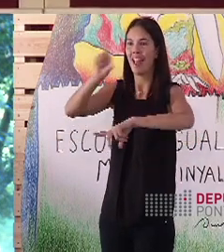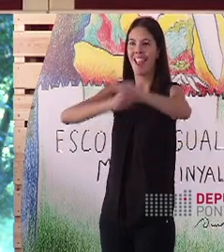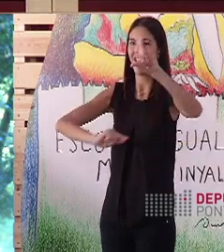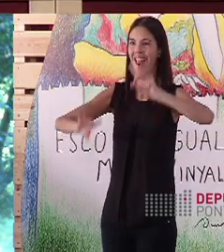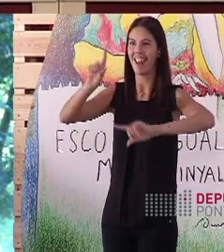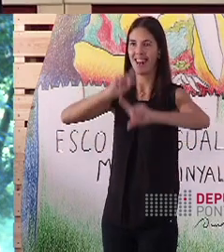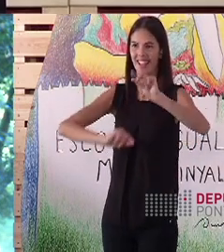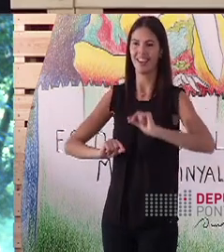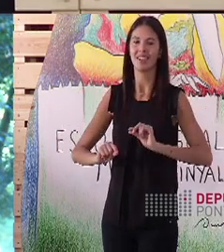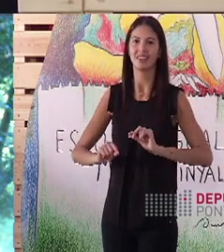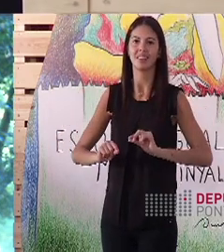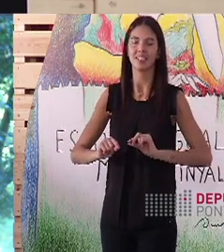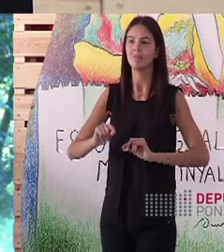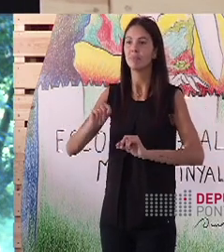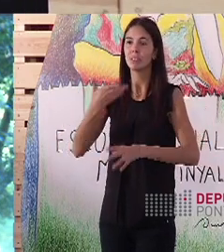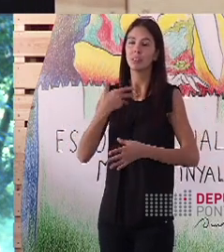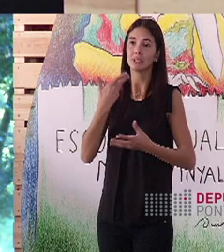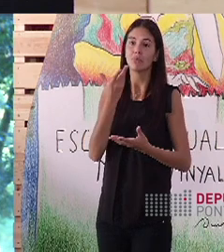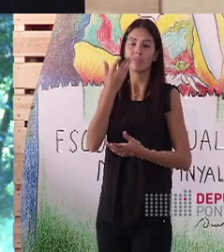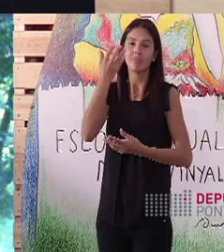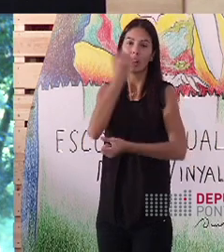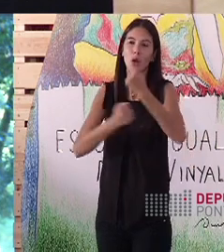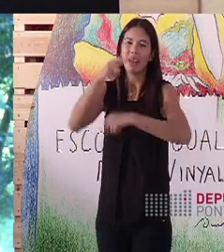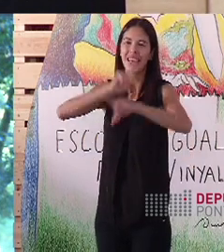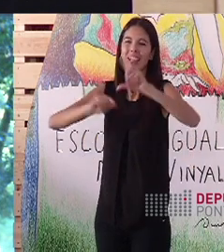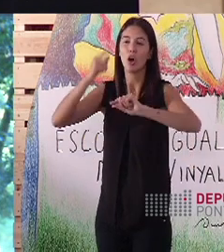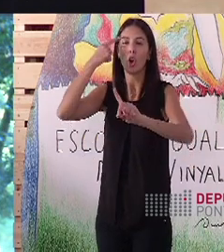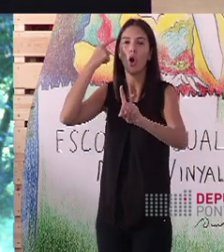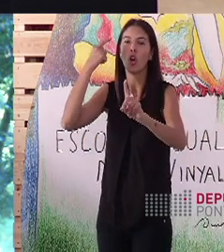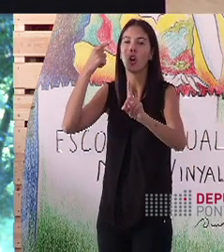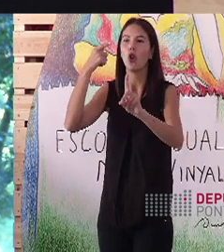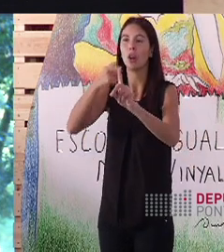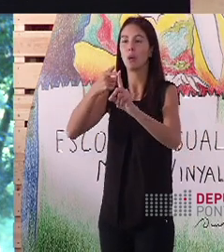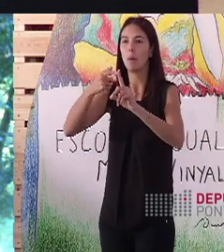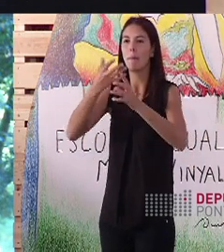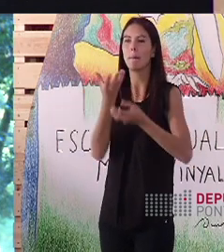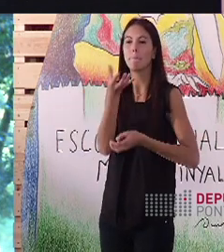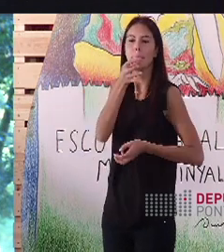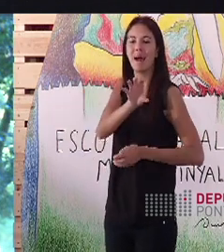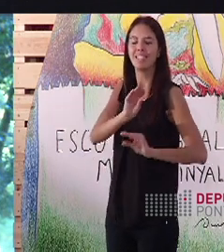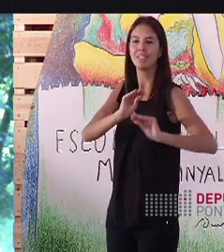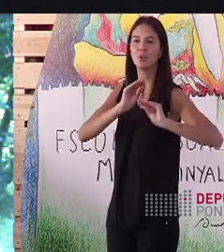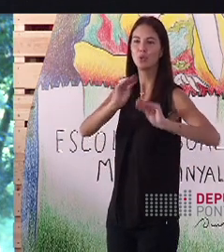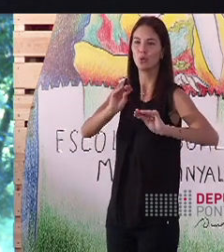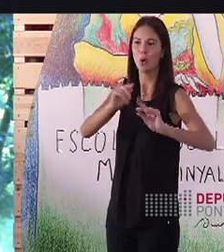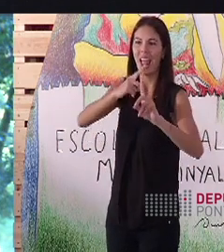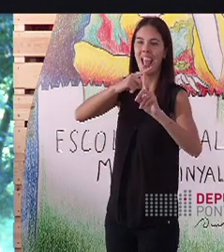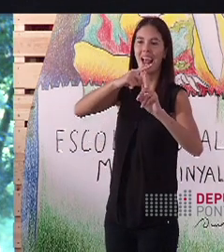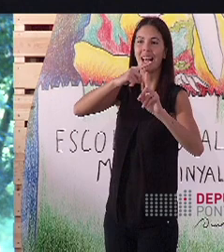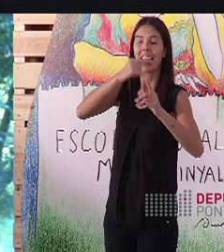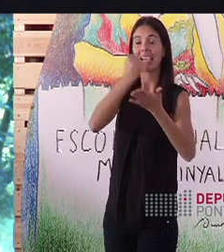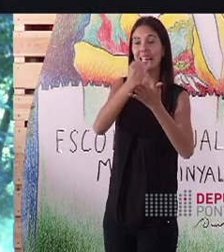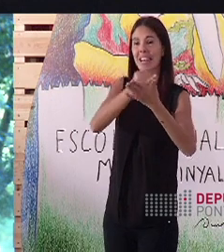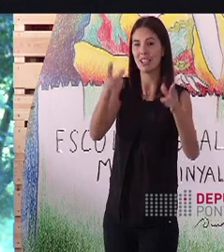ilícita para reconstruir la posición de hegemonía de sus élites económicas y, en